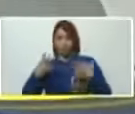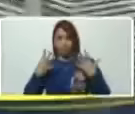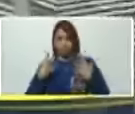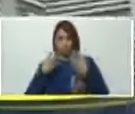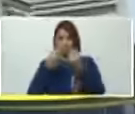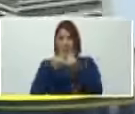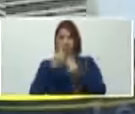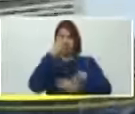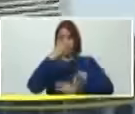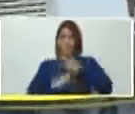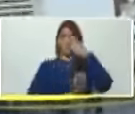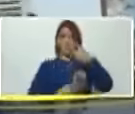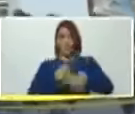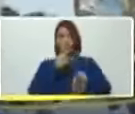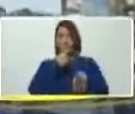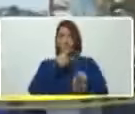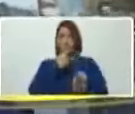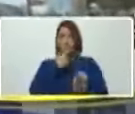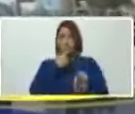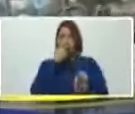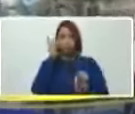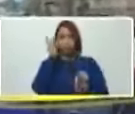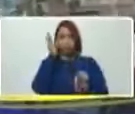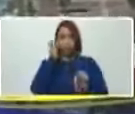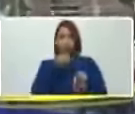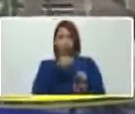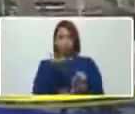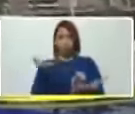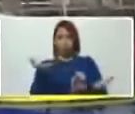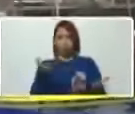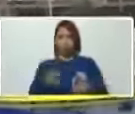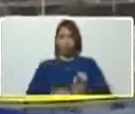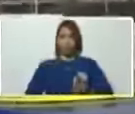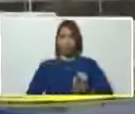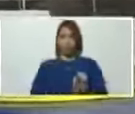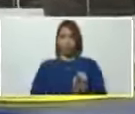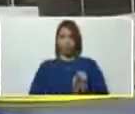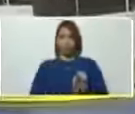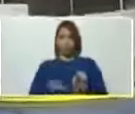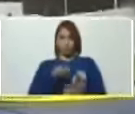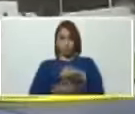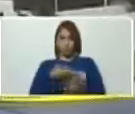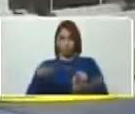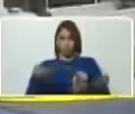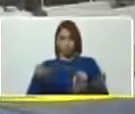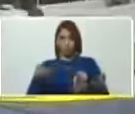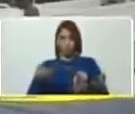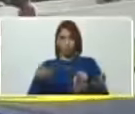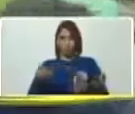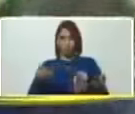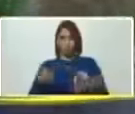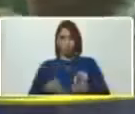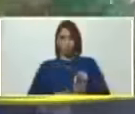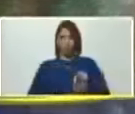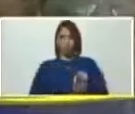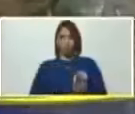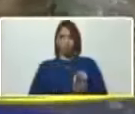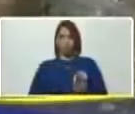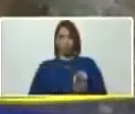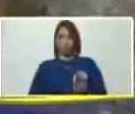en este plan tan bello creado por usted y que ha sido exitoso. Así que, mi comandante, en